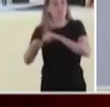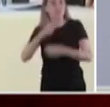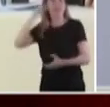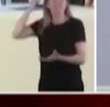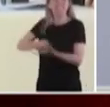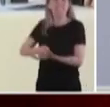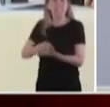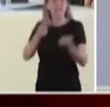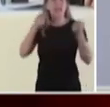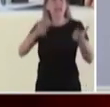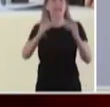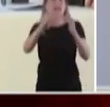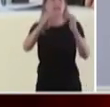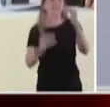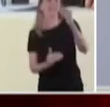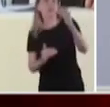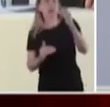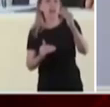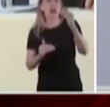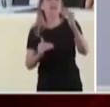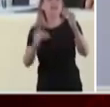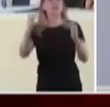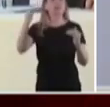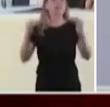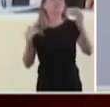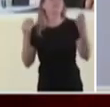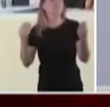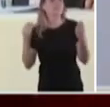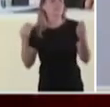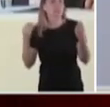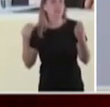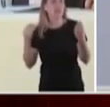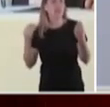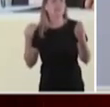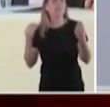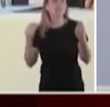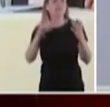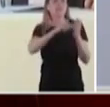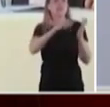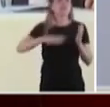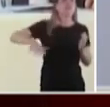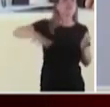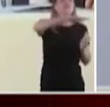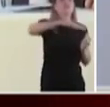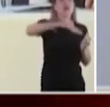que cuando el Gobierno Federal transfiere una responsabilidad